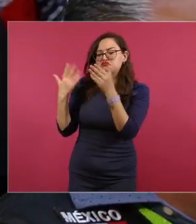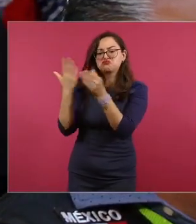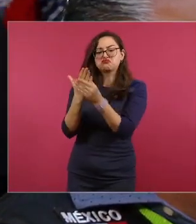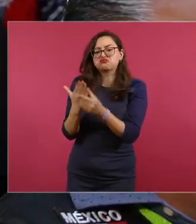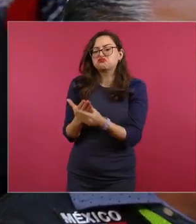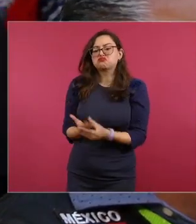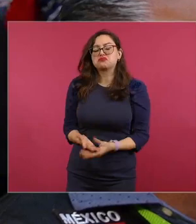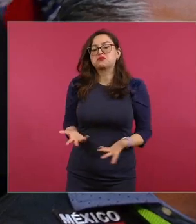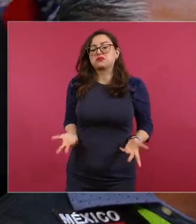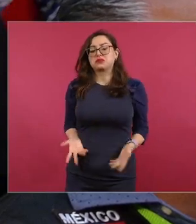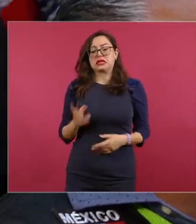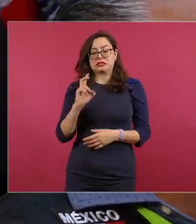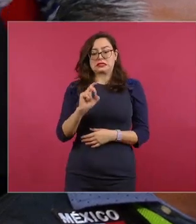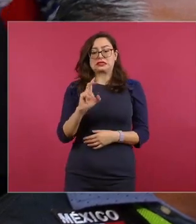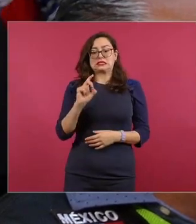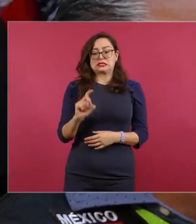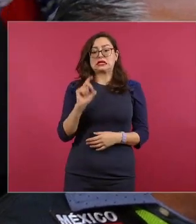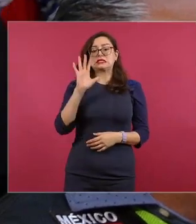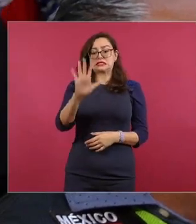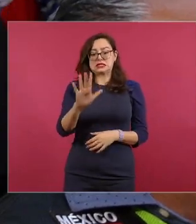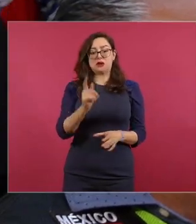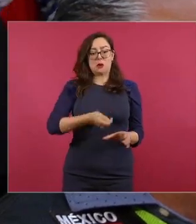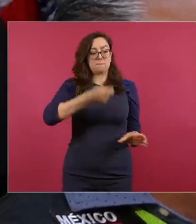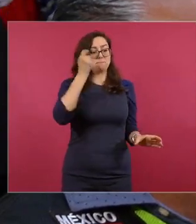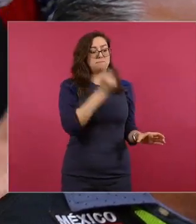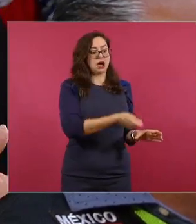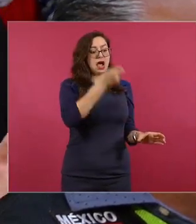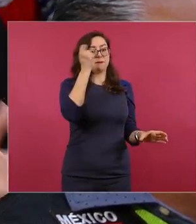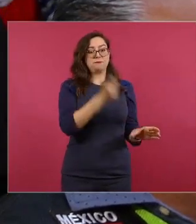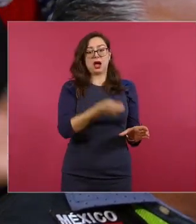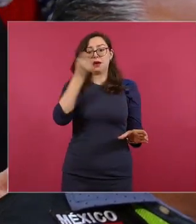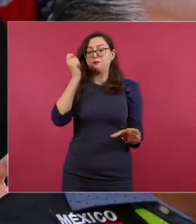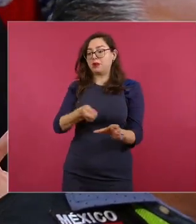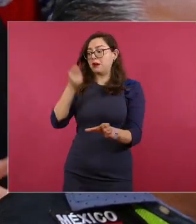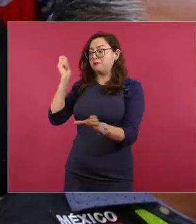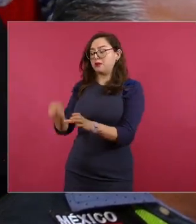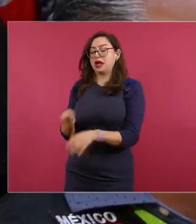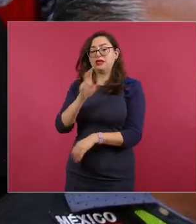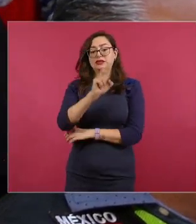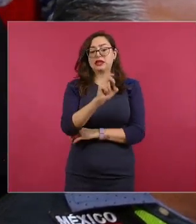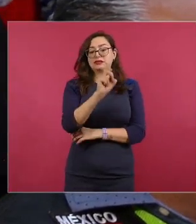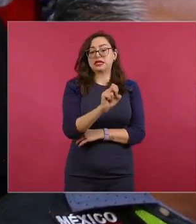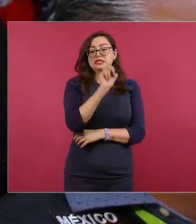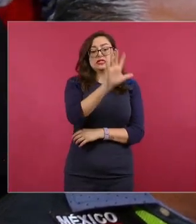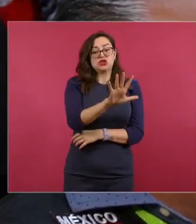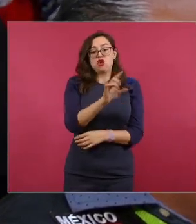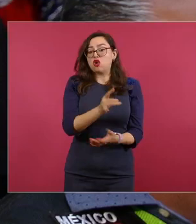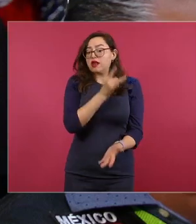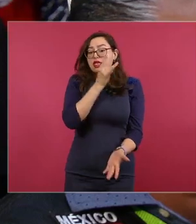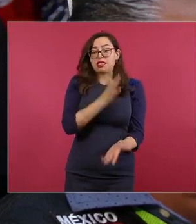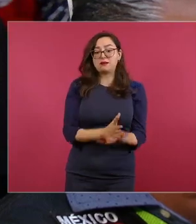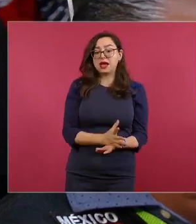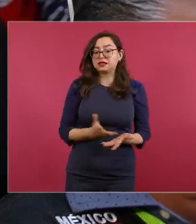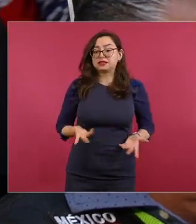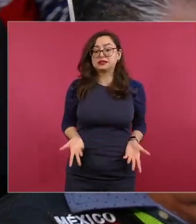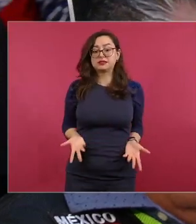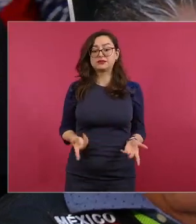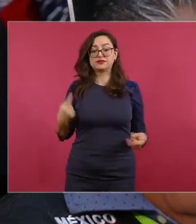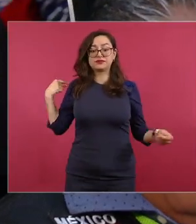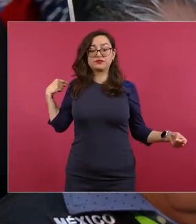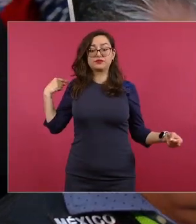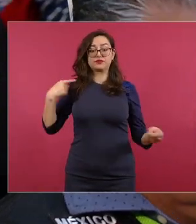hay 35 condenas, es decir, sentencias condenatorias por tráfico de persona en los